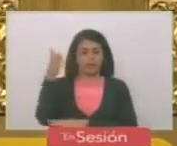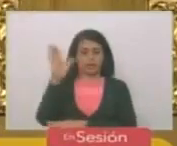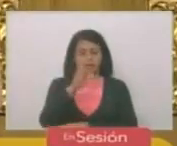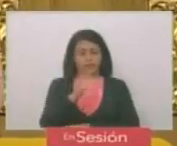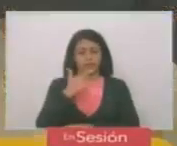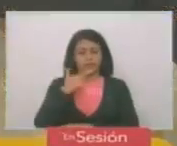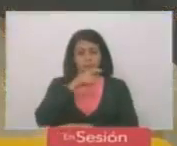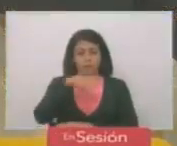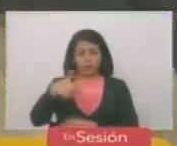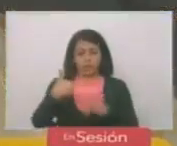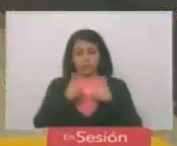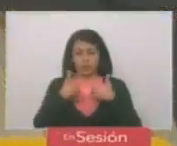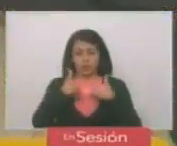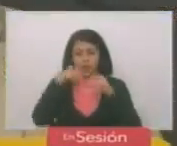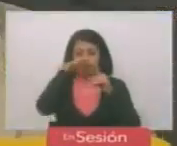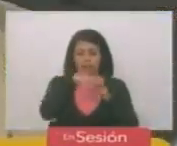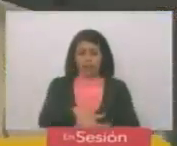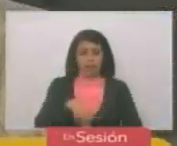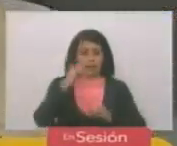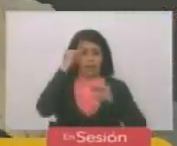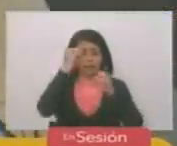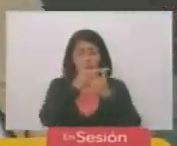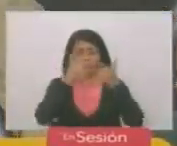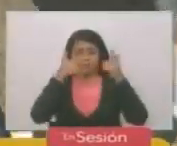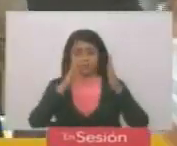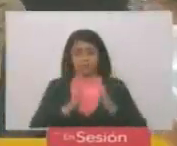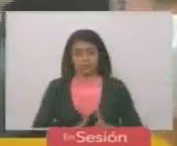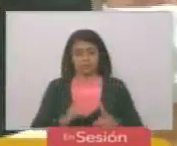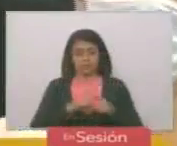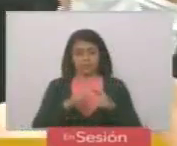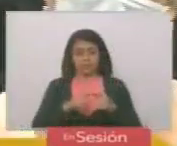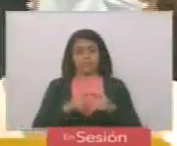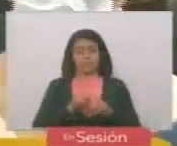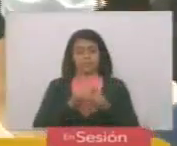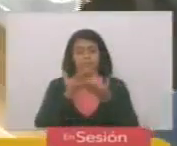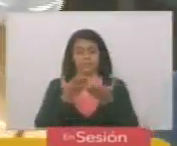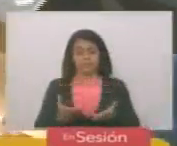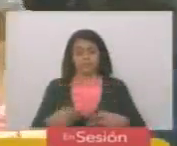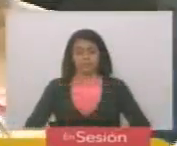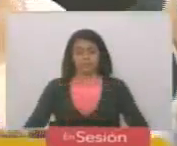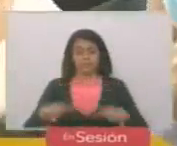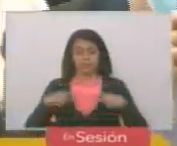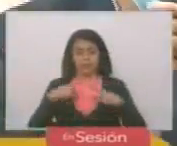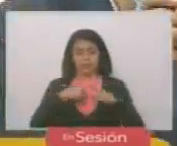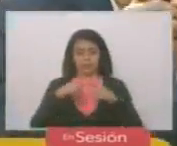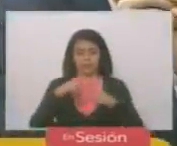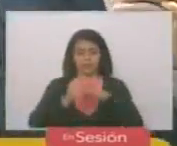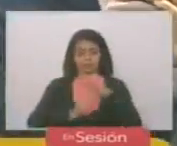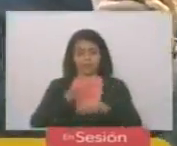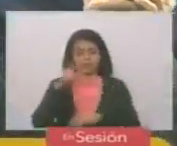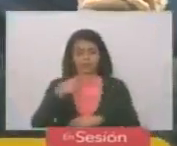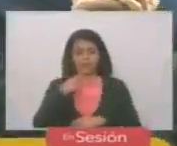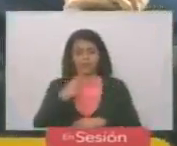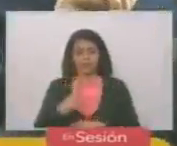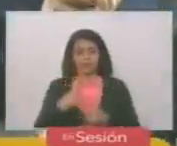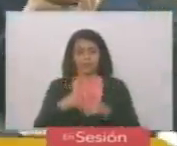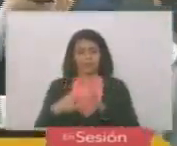mártires, héroes y heroínas libertarias, que ofrendaron su vida, pero que también llevan